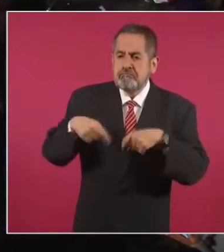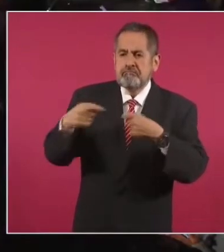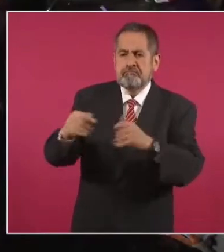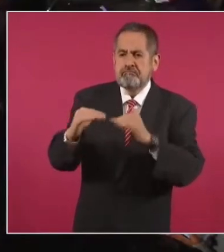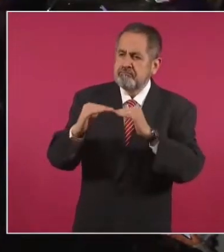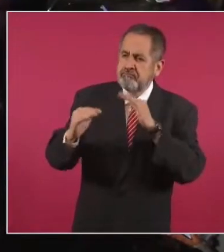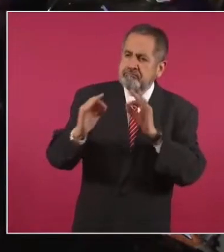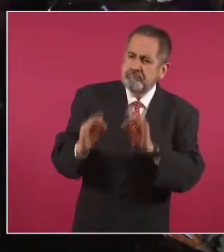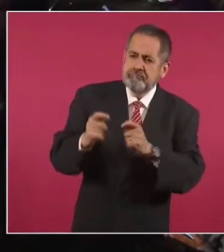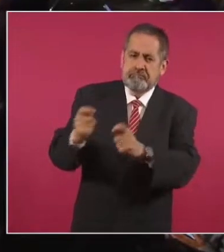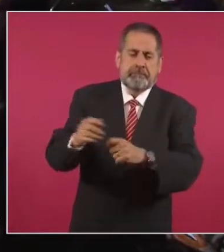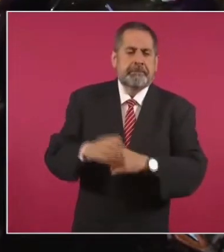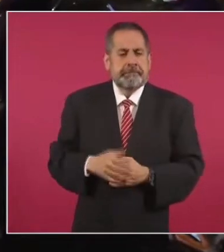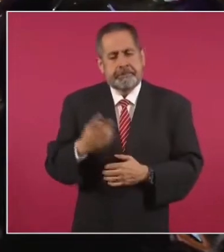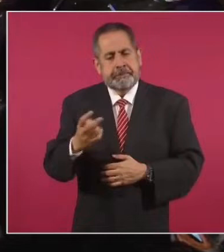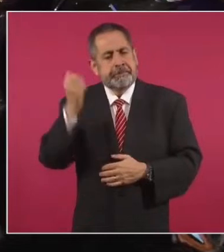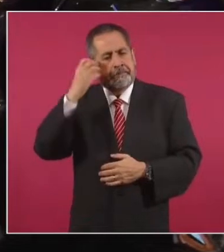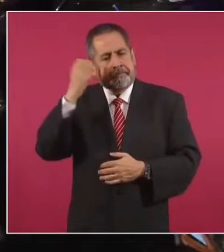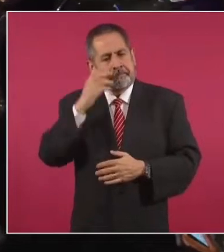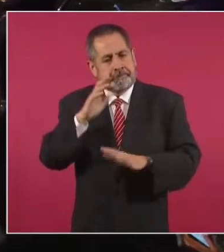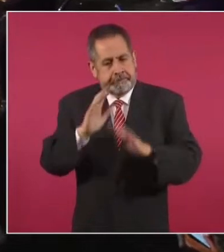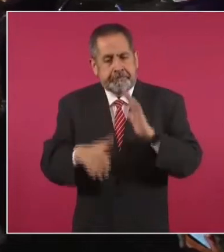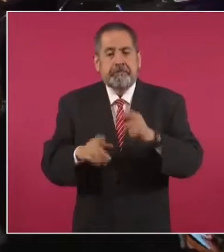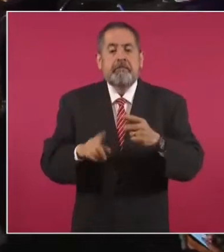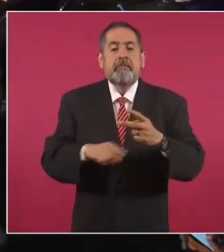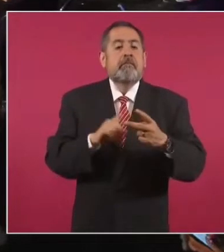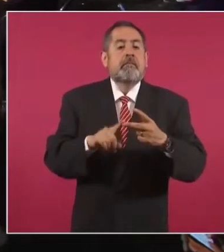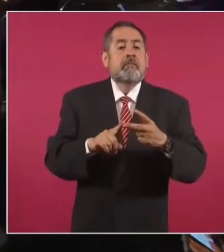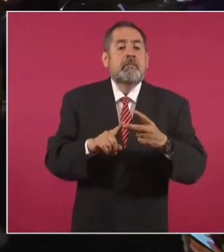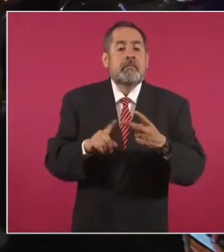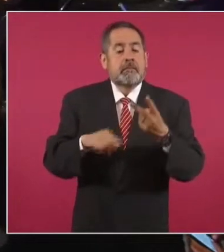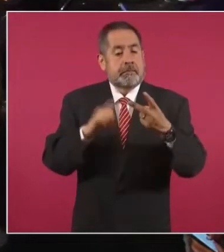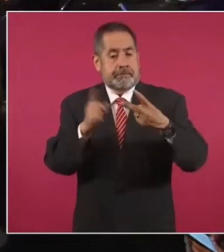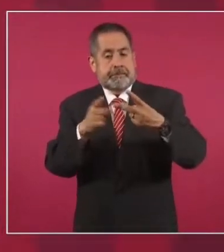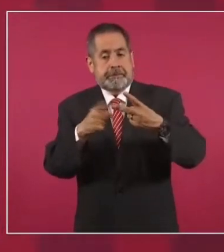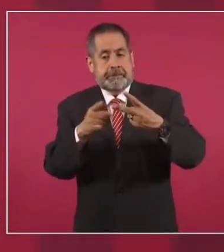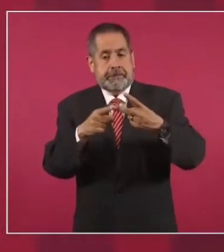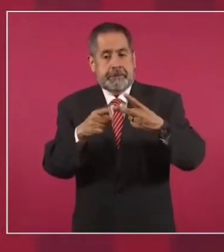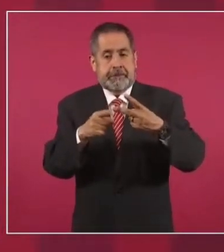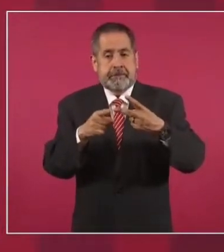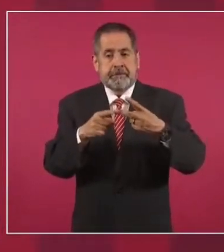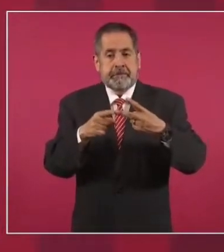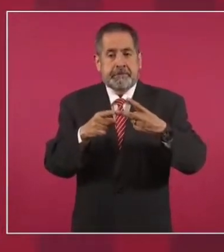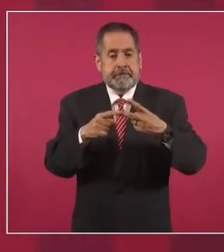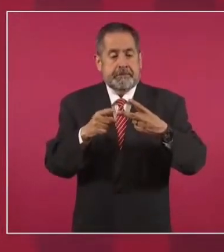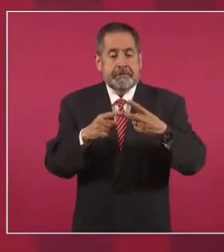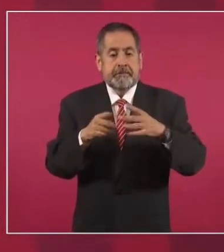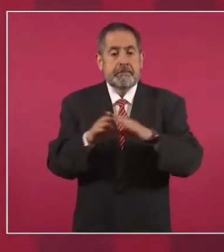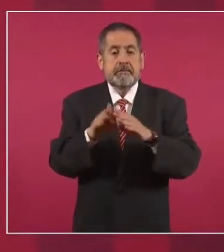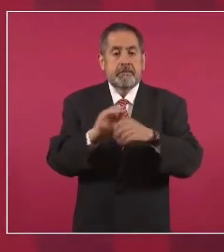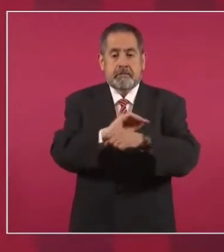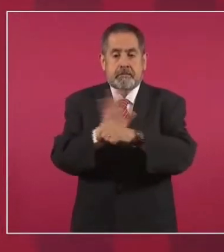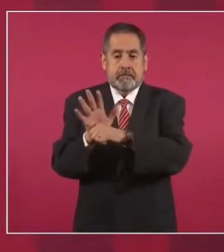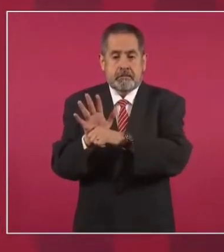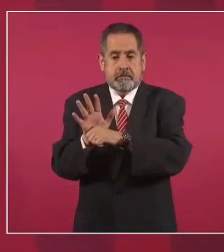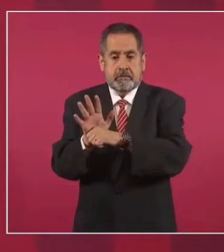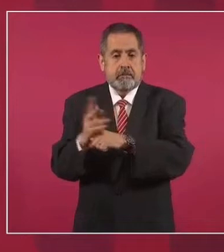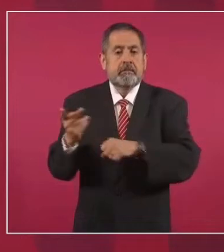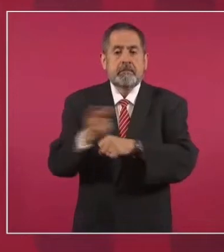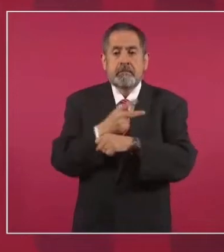primera parte de la exposición. Y lo segundo es la pandemia, de cómo